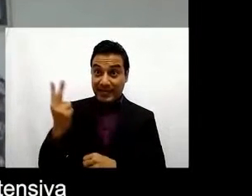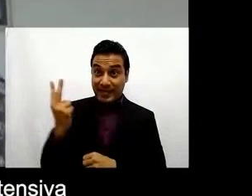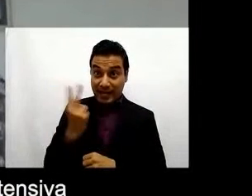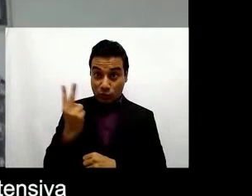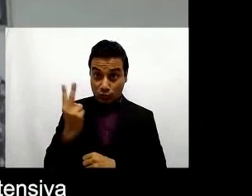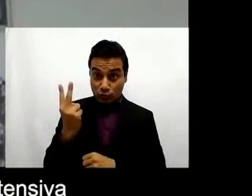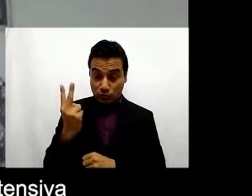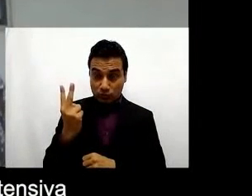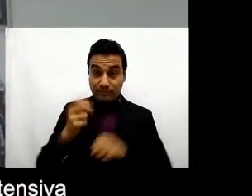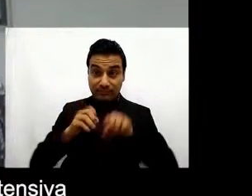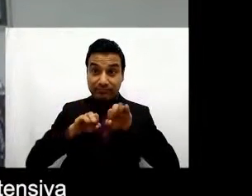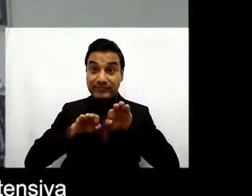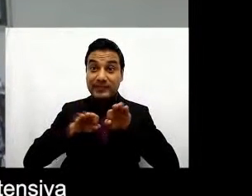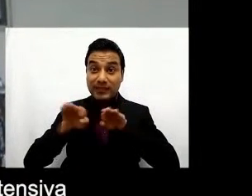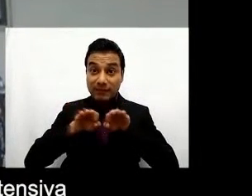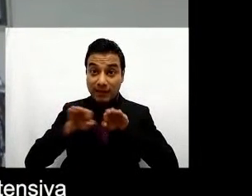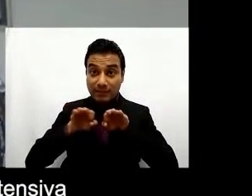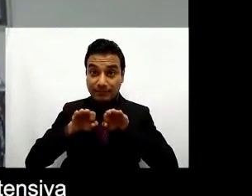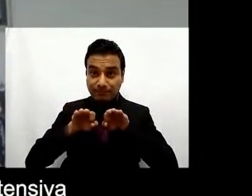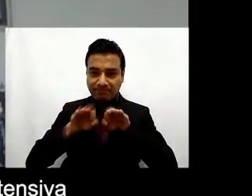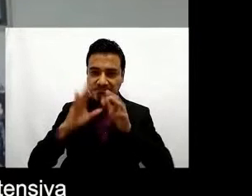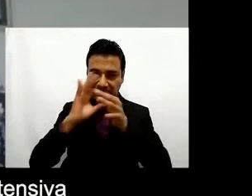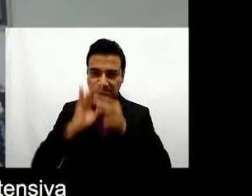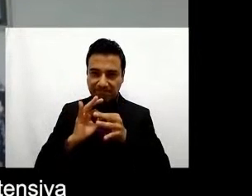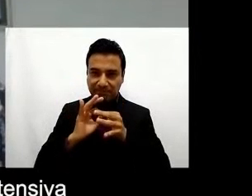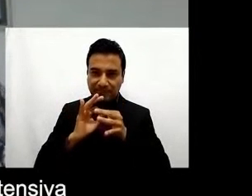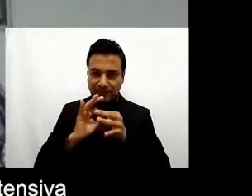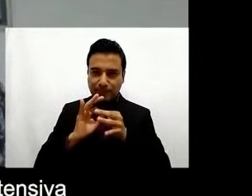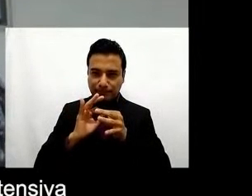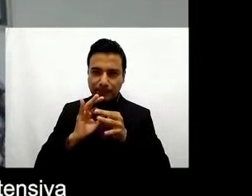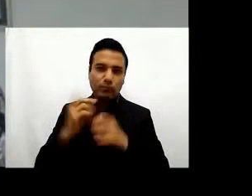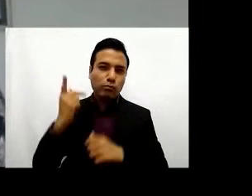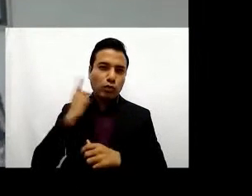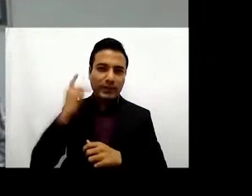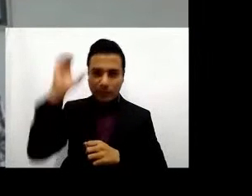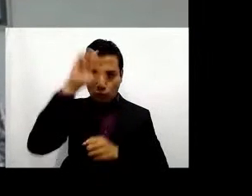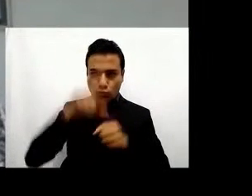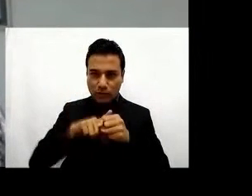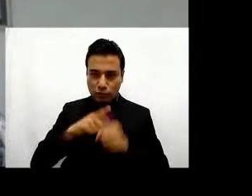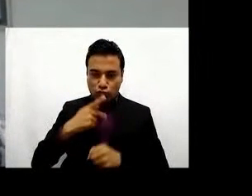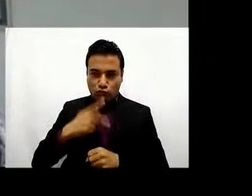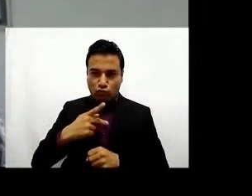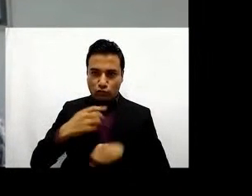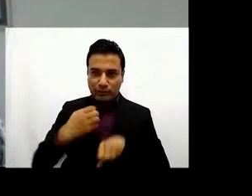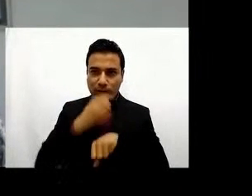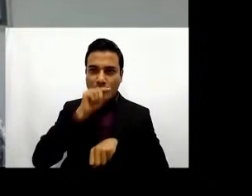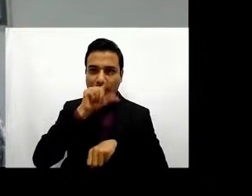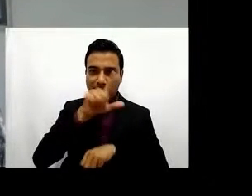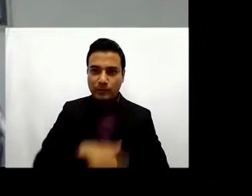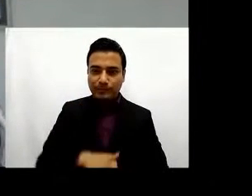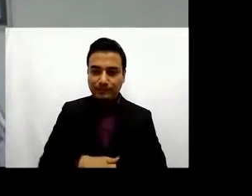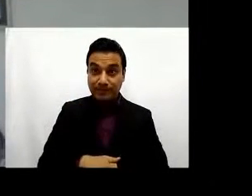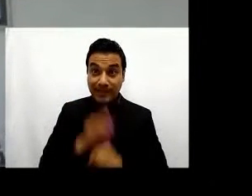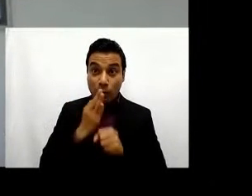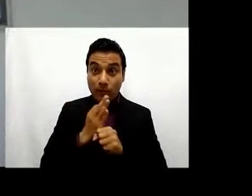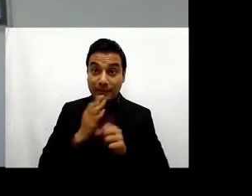manera muy extensiva en lo relacionado con la política cultural del Estado, y justamente la conversación va a ir